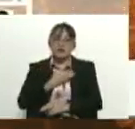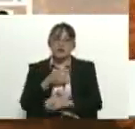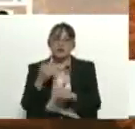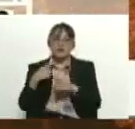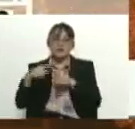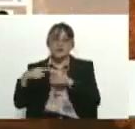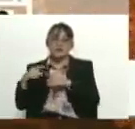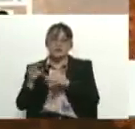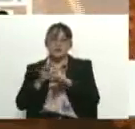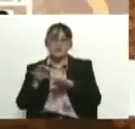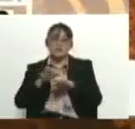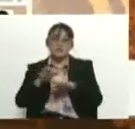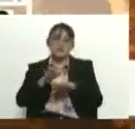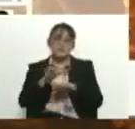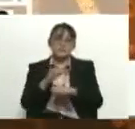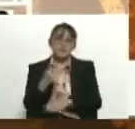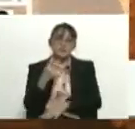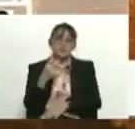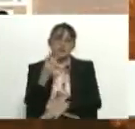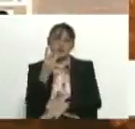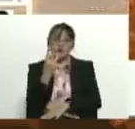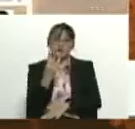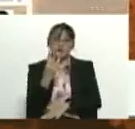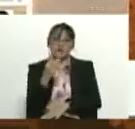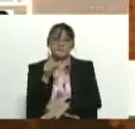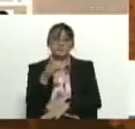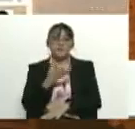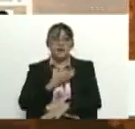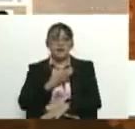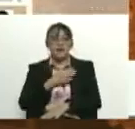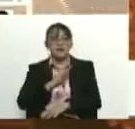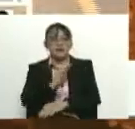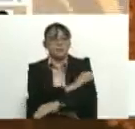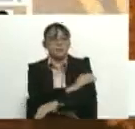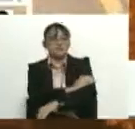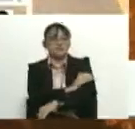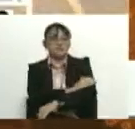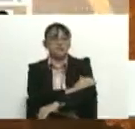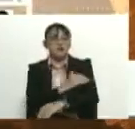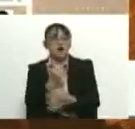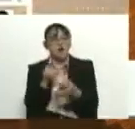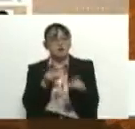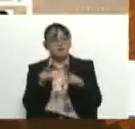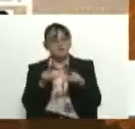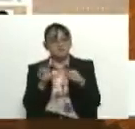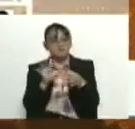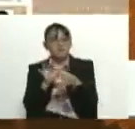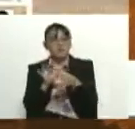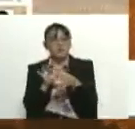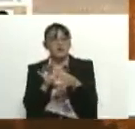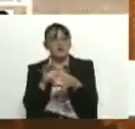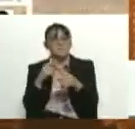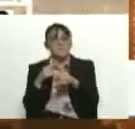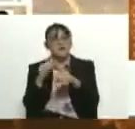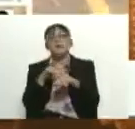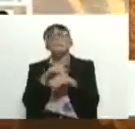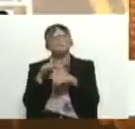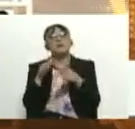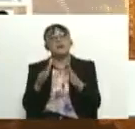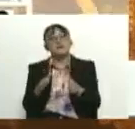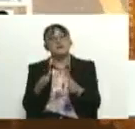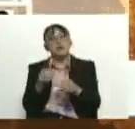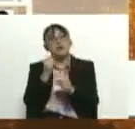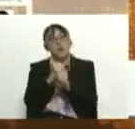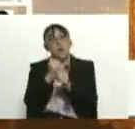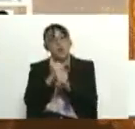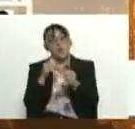que es El llanero en este caso ambos o los tres Perdón son alcaldes de oposición y estamos coordinando con ellos con el Ministerio de